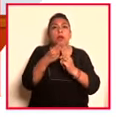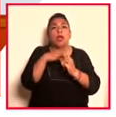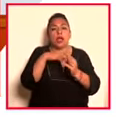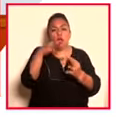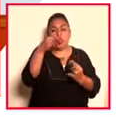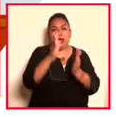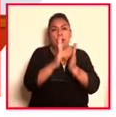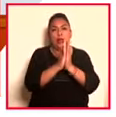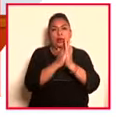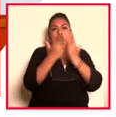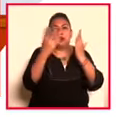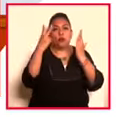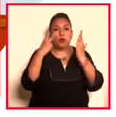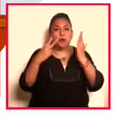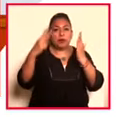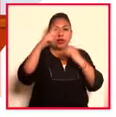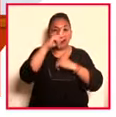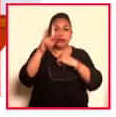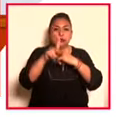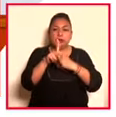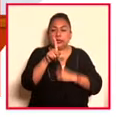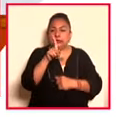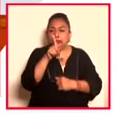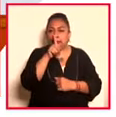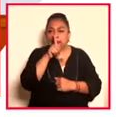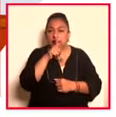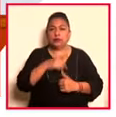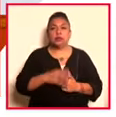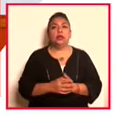libro Viajes del País del Silencio.